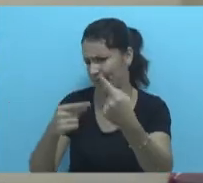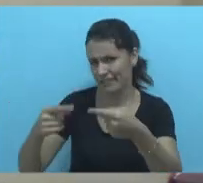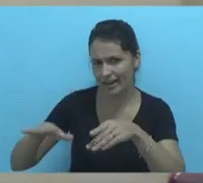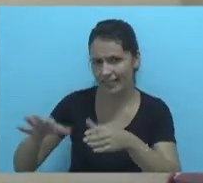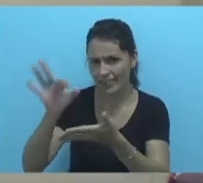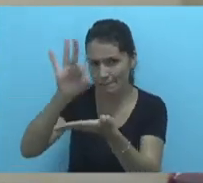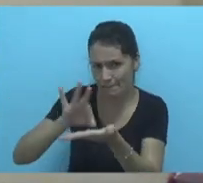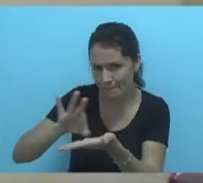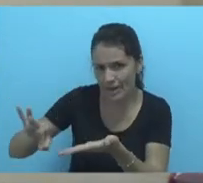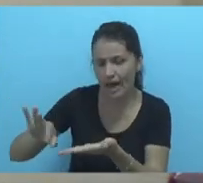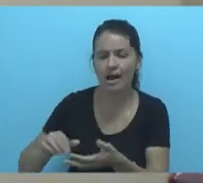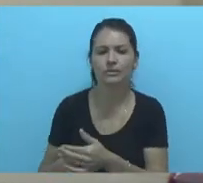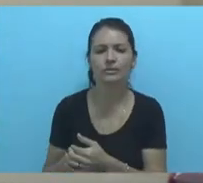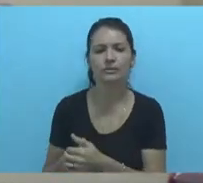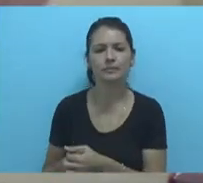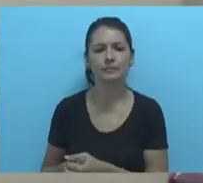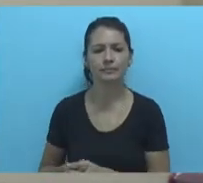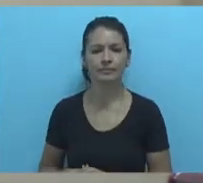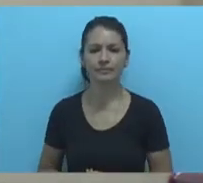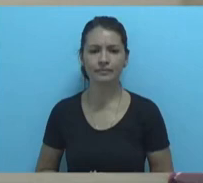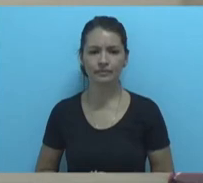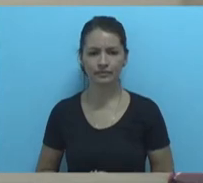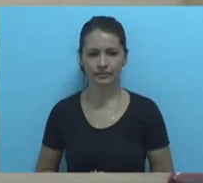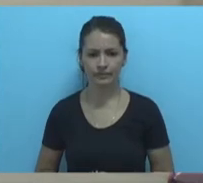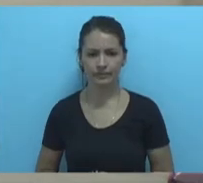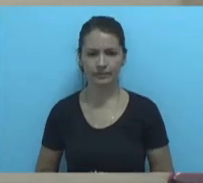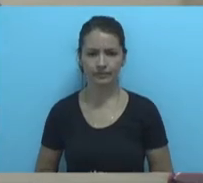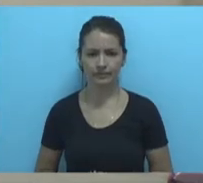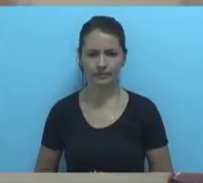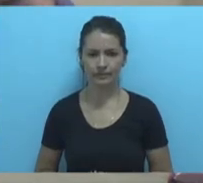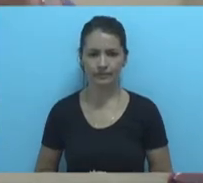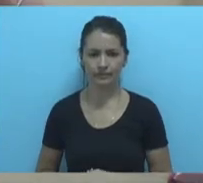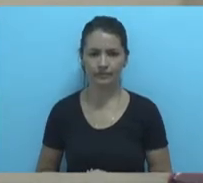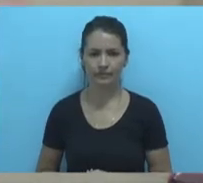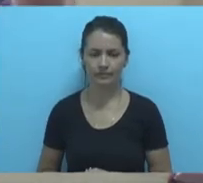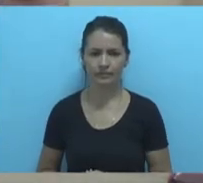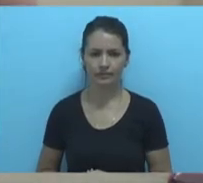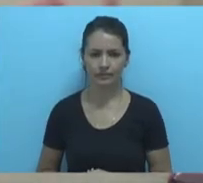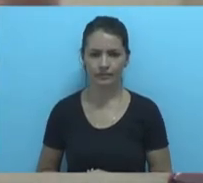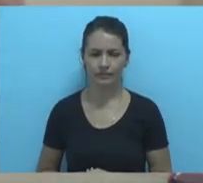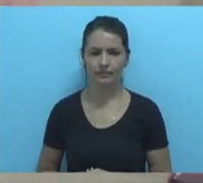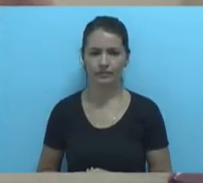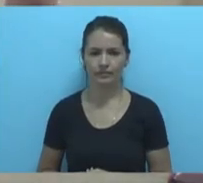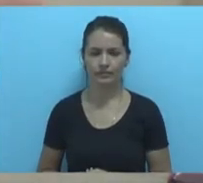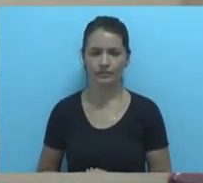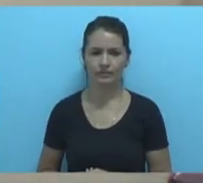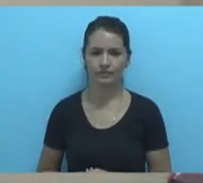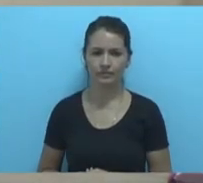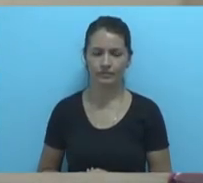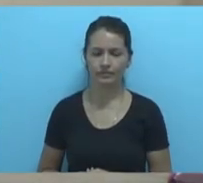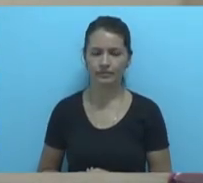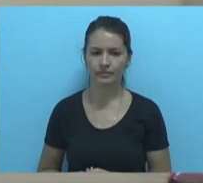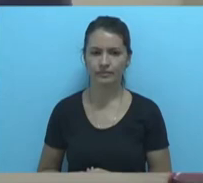también de haber sancionado la ordenanza en la ciudad de Rosario, donde reorganizaba y el Estado volvía a tomar